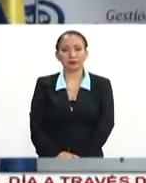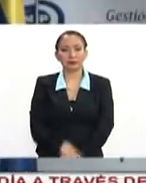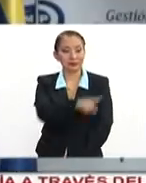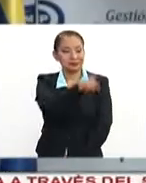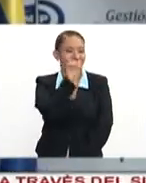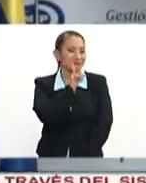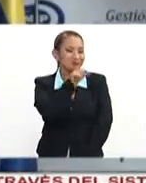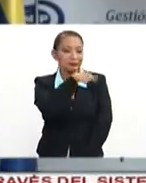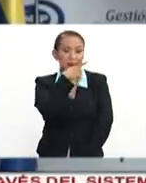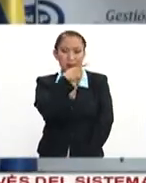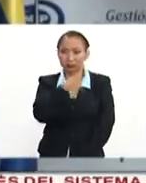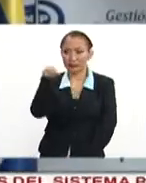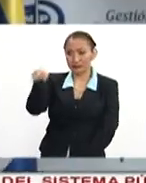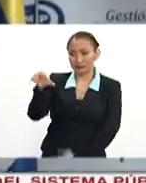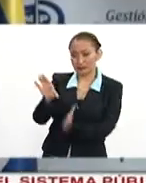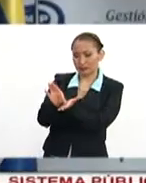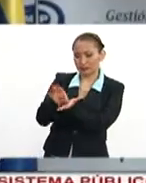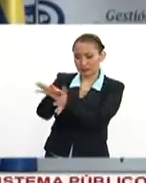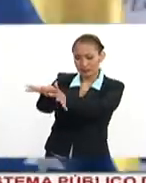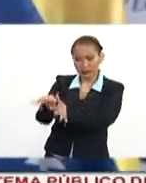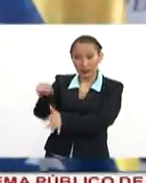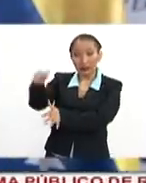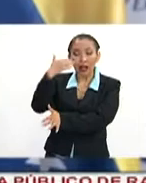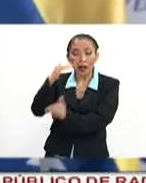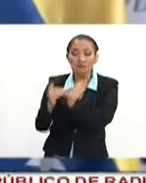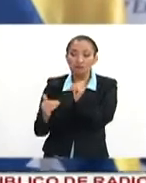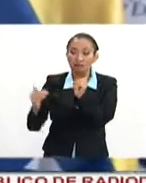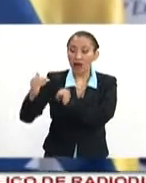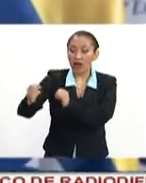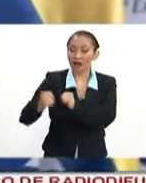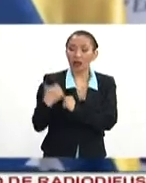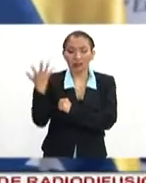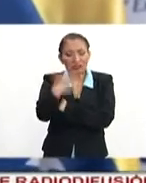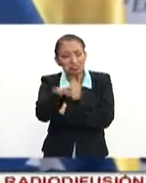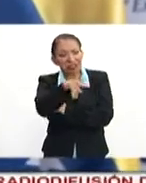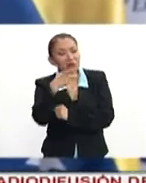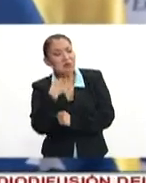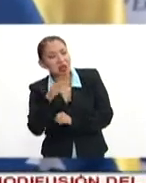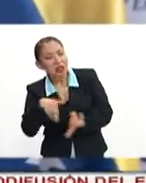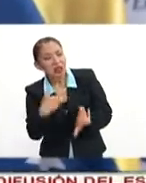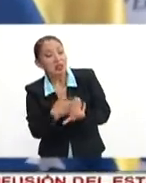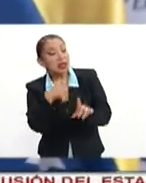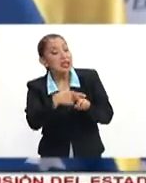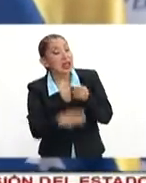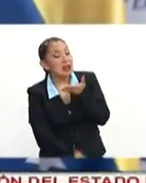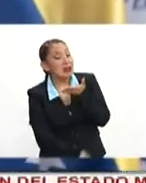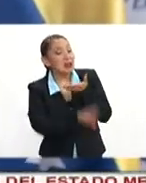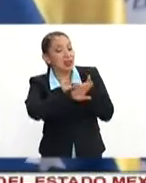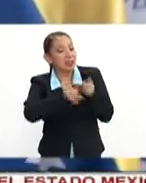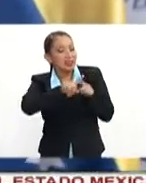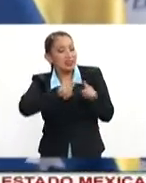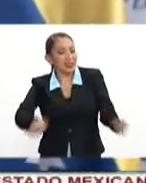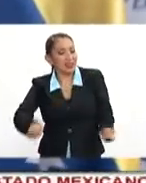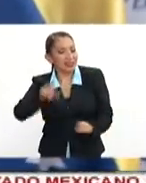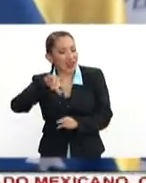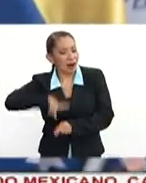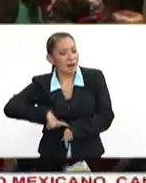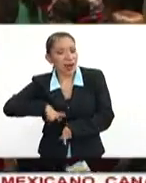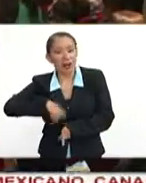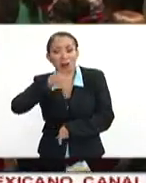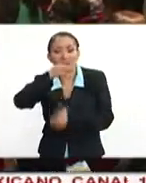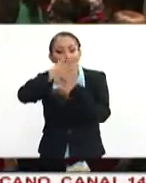La funcionaria afirmó que la constituyente solo busca incrementar la persecución política contra quienes piensan distinto al gobierno